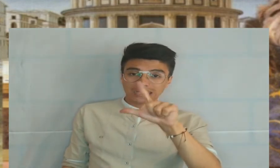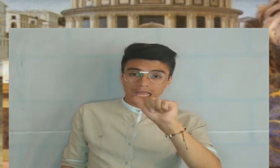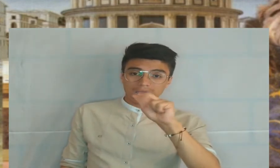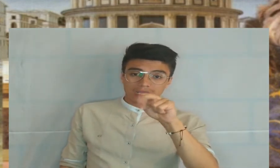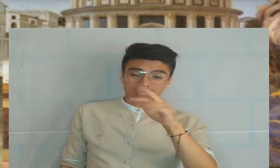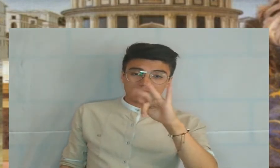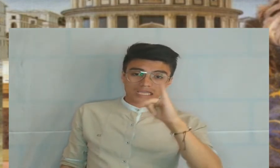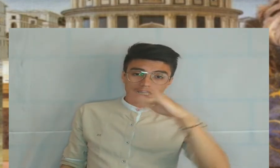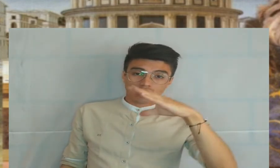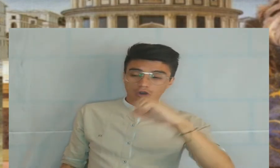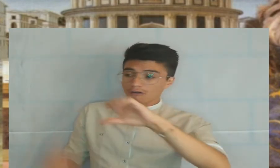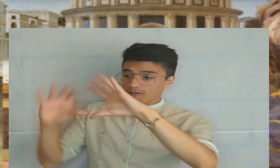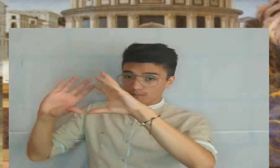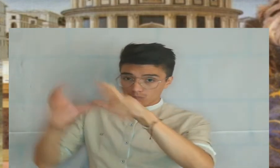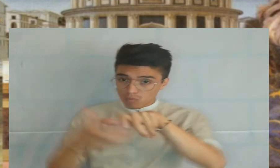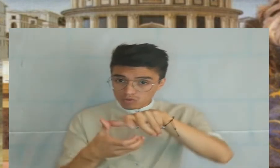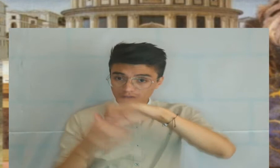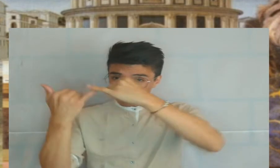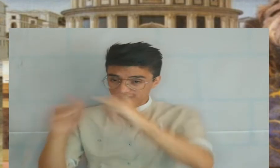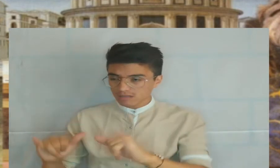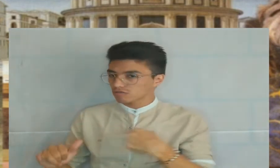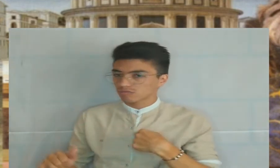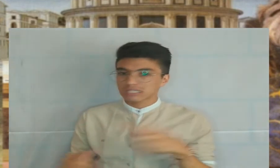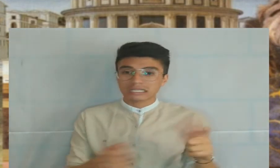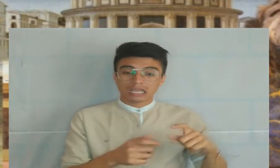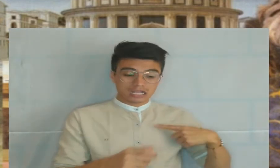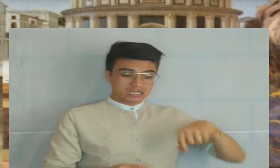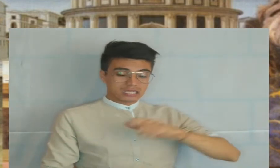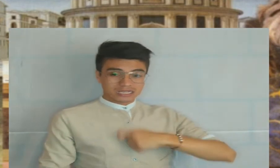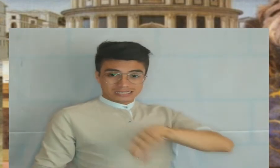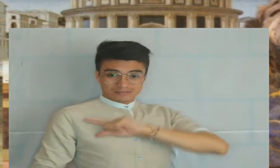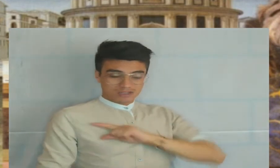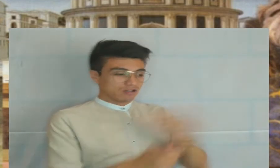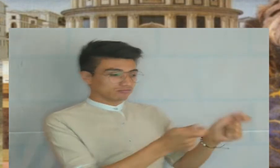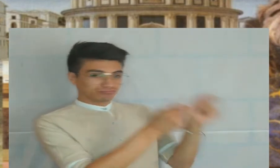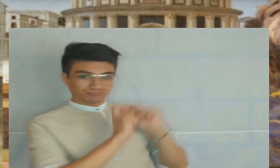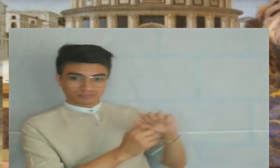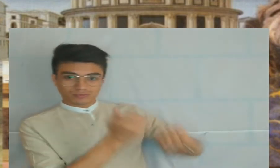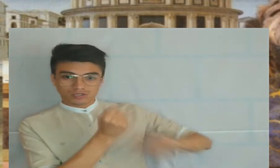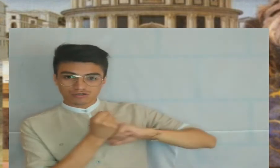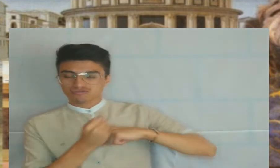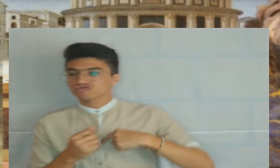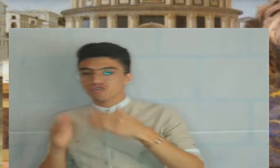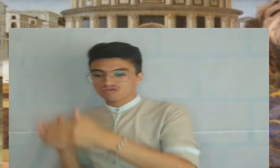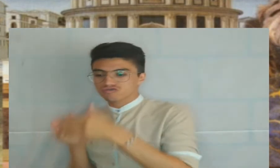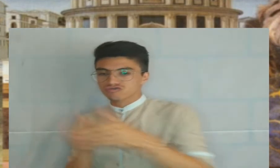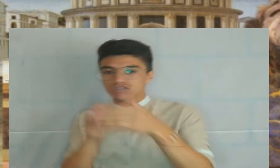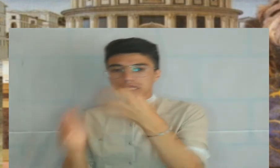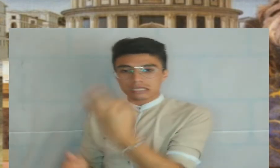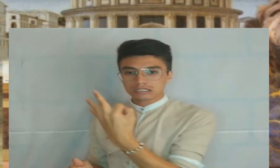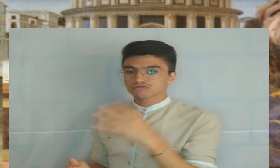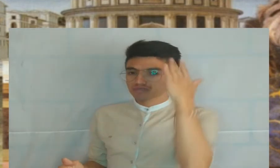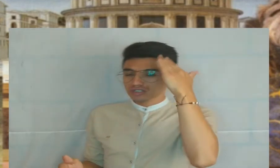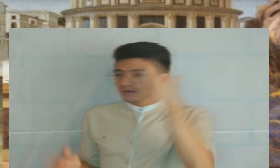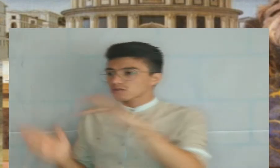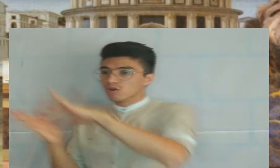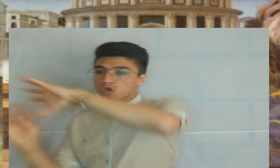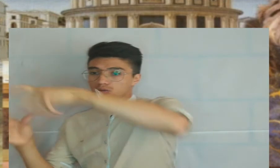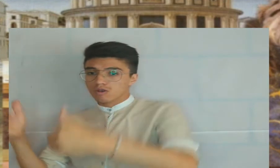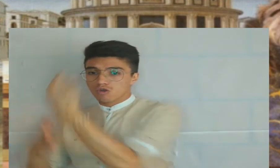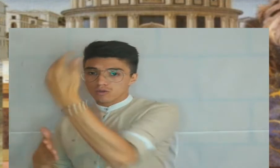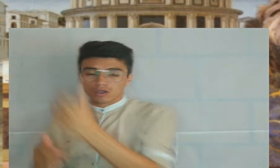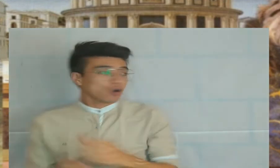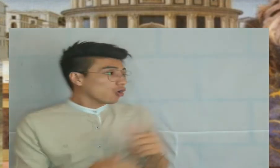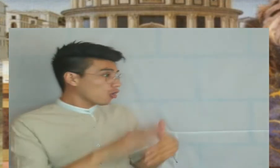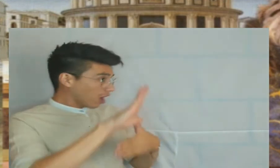mundo, así que con el apoyo de Castilla fleté 3 barcos y bueno, ya sabes, me encontré con el Nuevo Mundo. ¿Con América entonces? ¿Cómo?